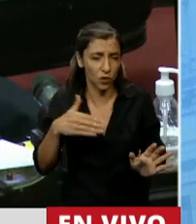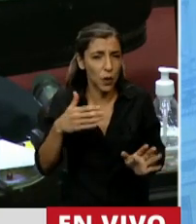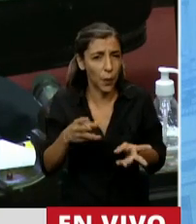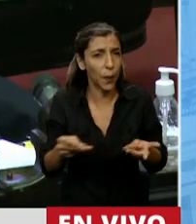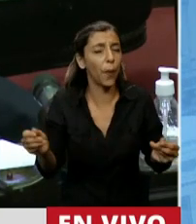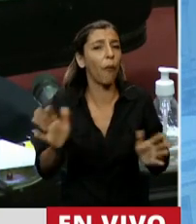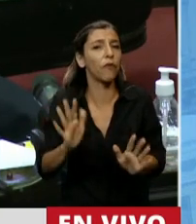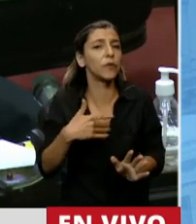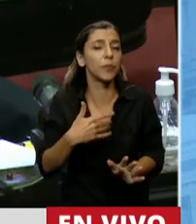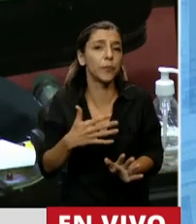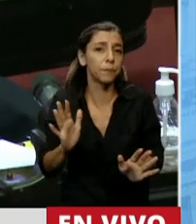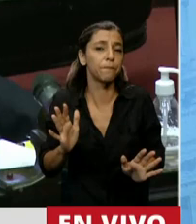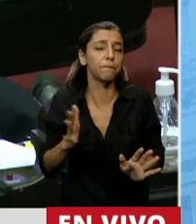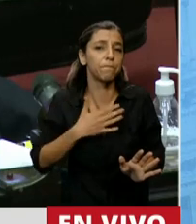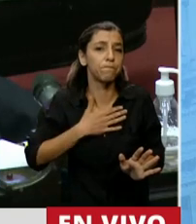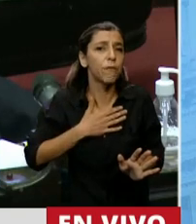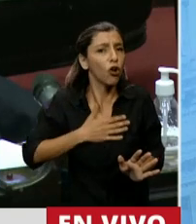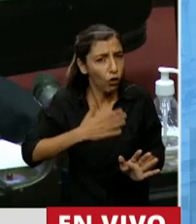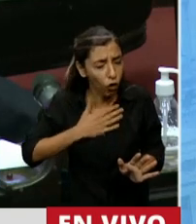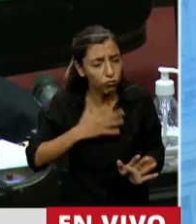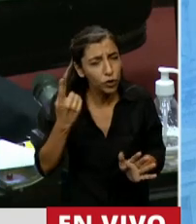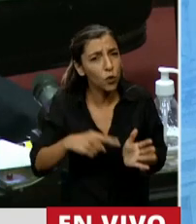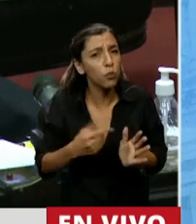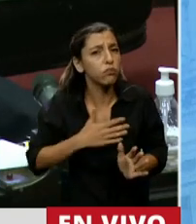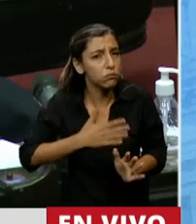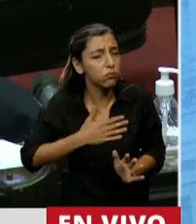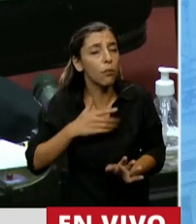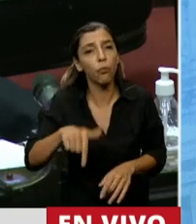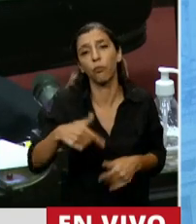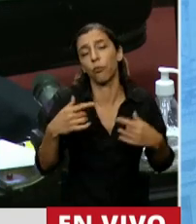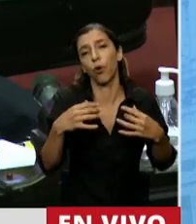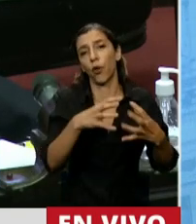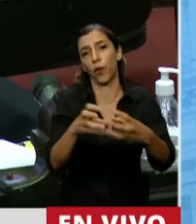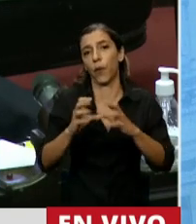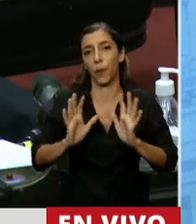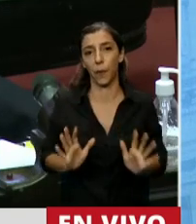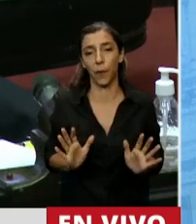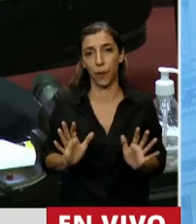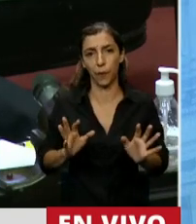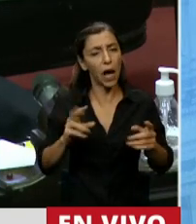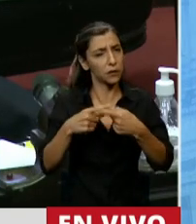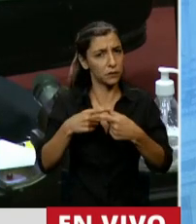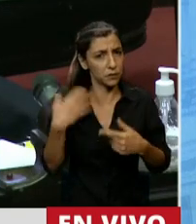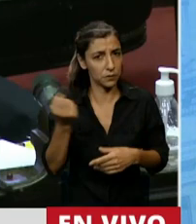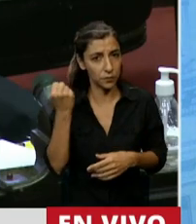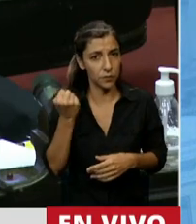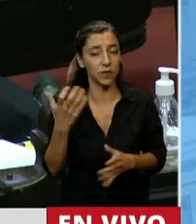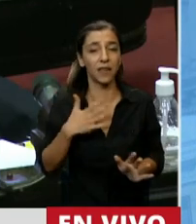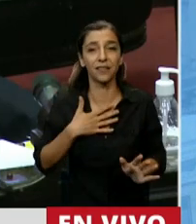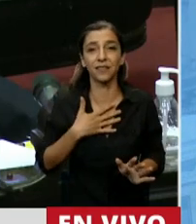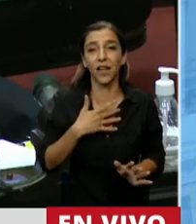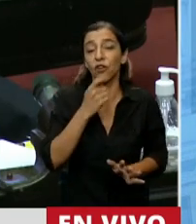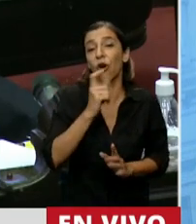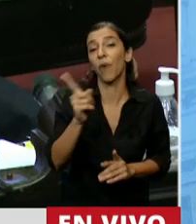me satisface que lo estemos discutiendo. No me satisface que lo estemos haciendo a escondidas cuando se está produciendo un debate en el Senado